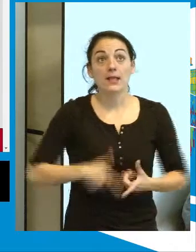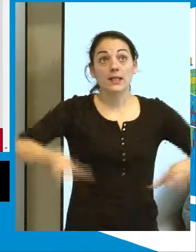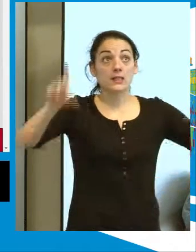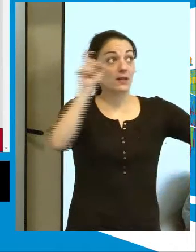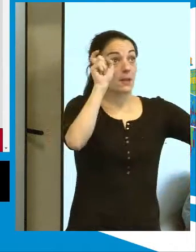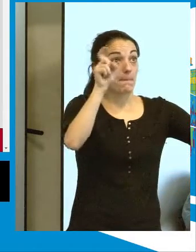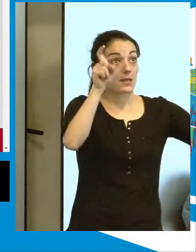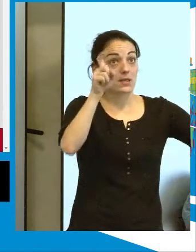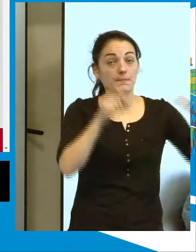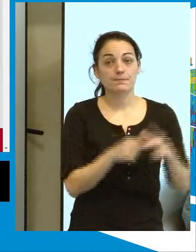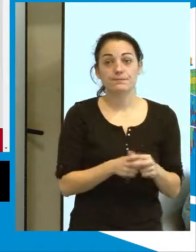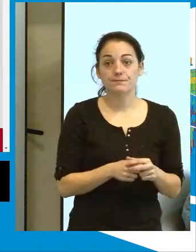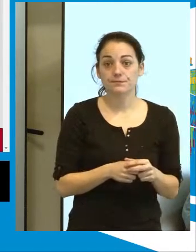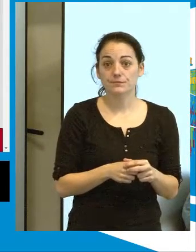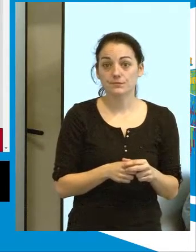interfaces.